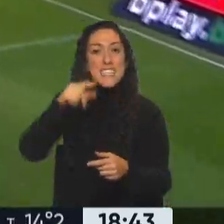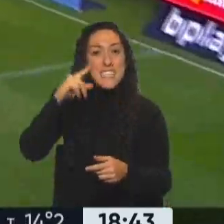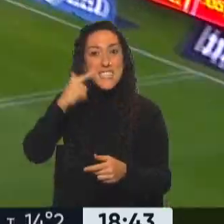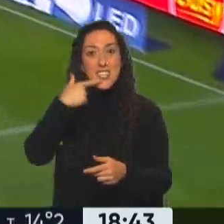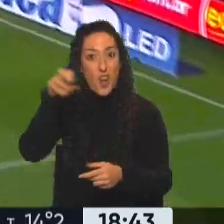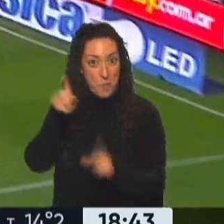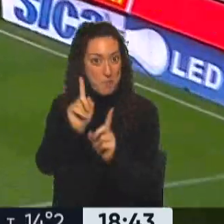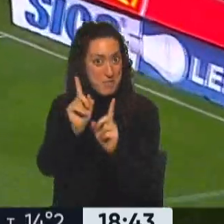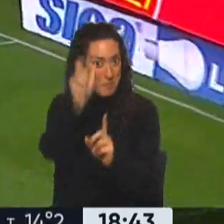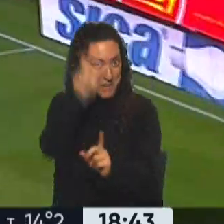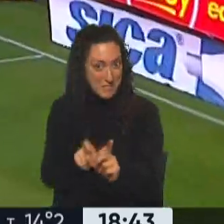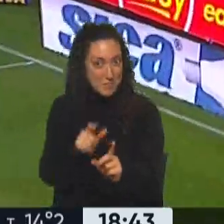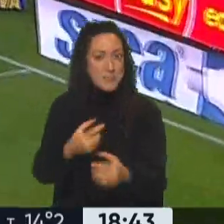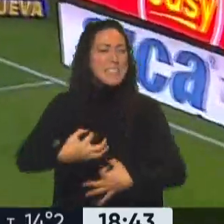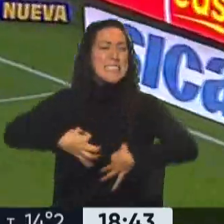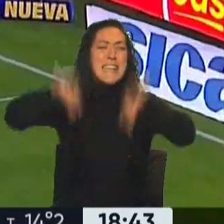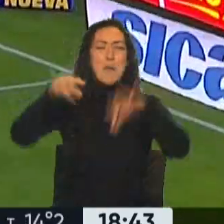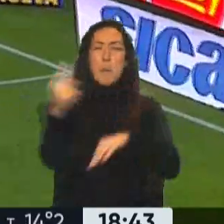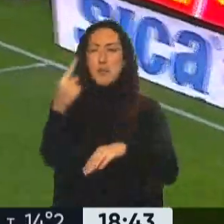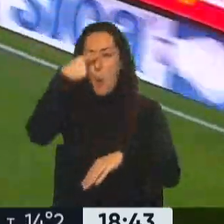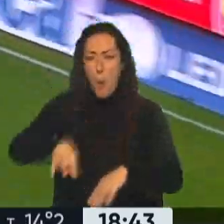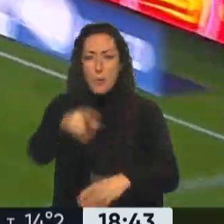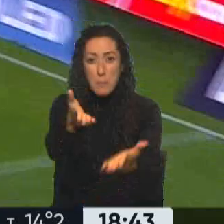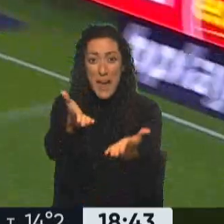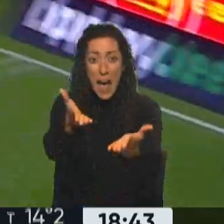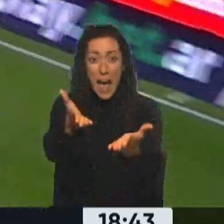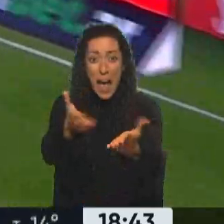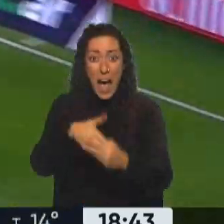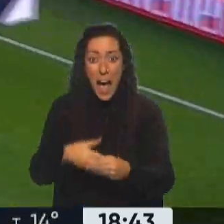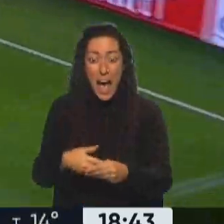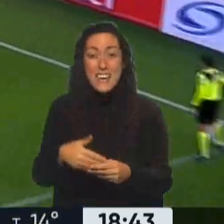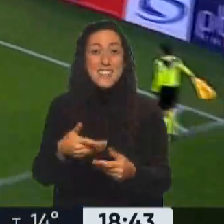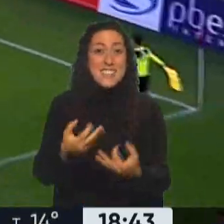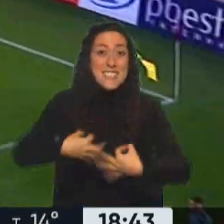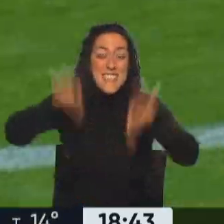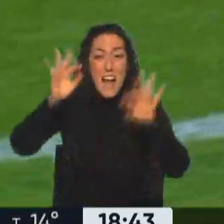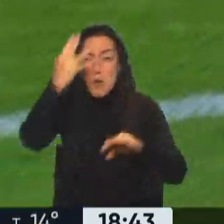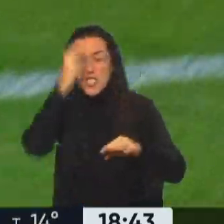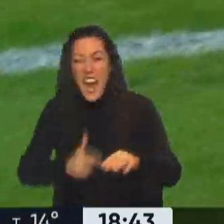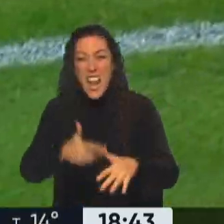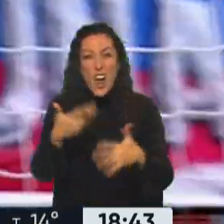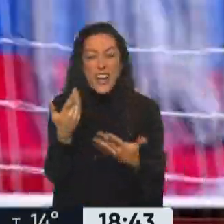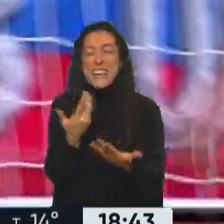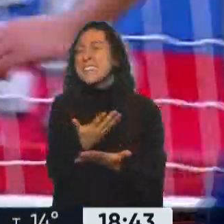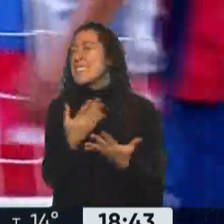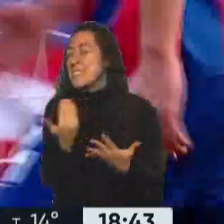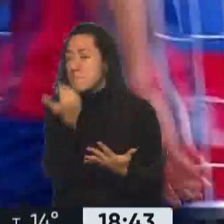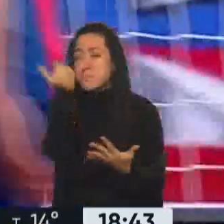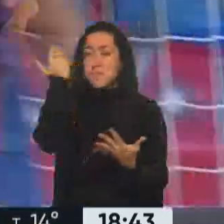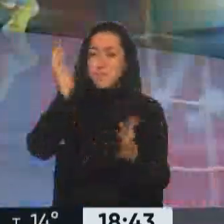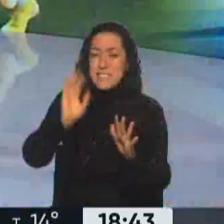Santo Rico, lo salvó, fíjate, en el último minuto. Mirá. No. Santo Rico lo salvó a San Lorenzo de lo que hubiese